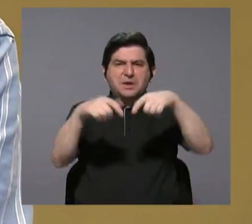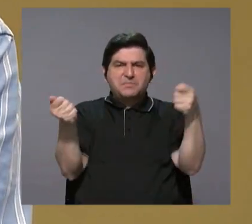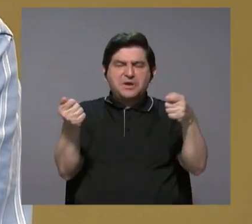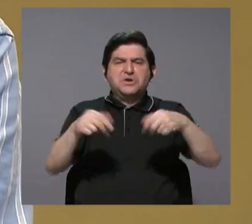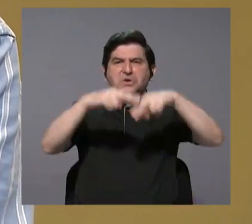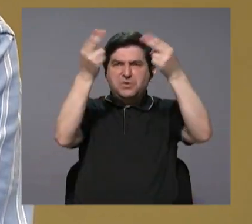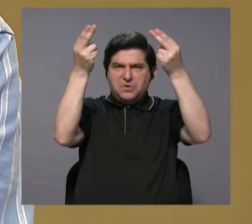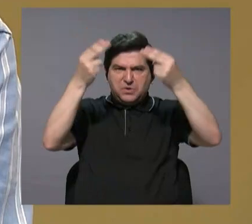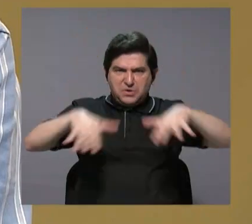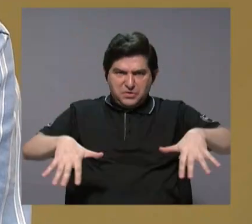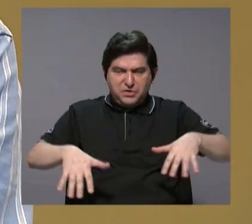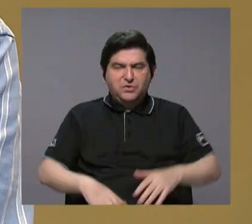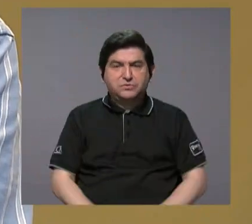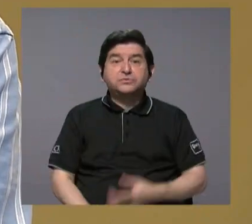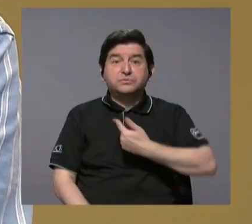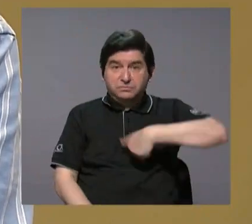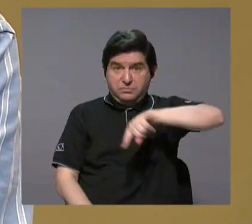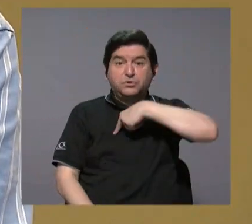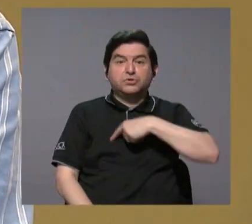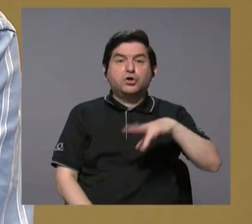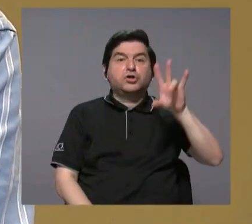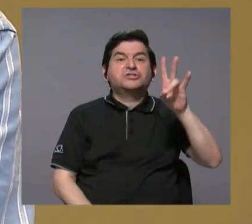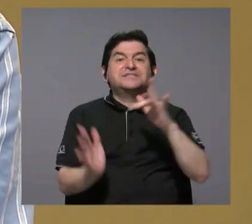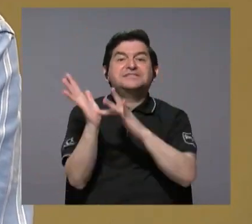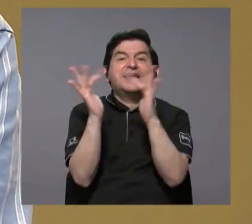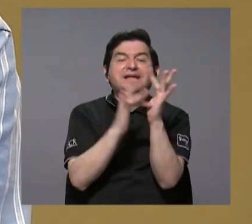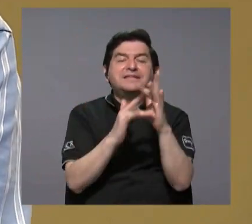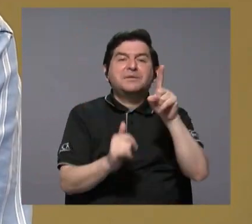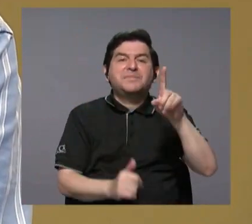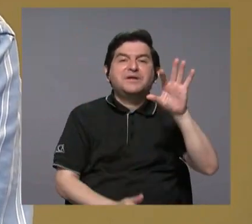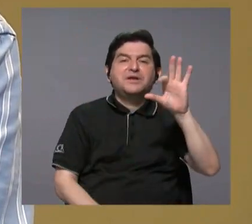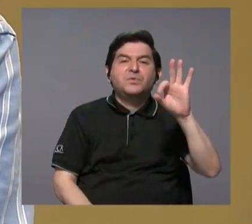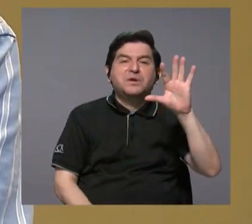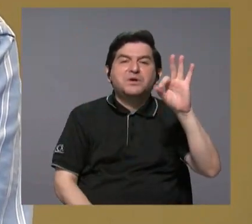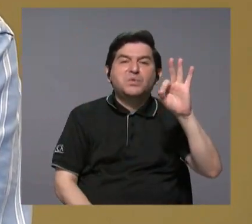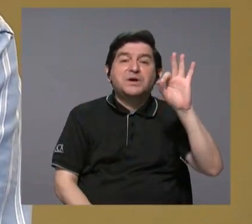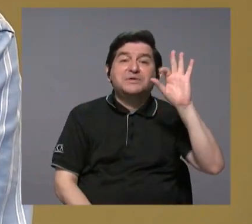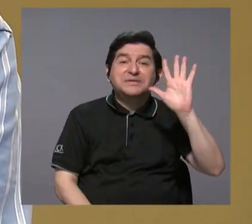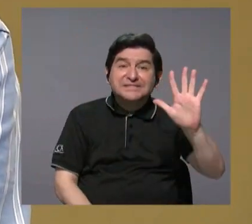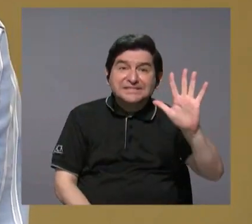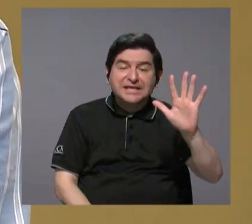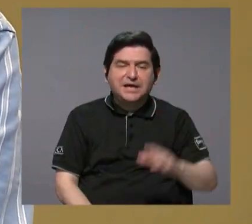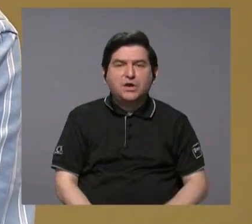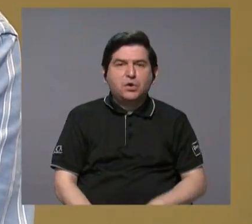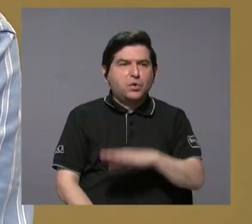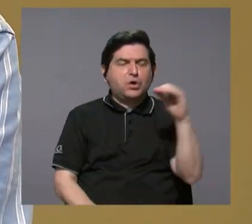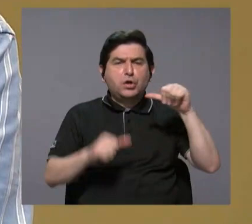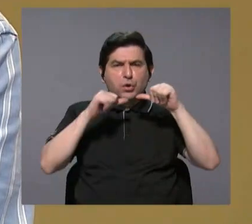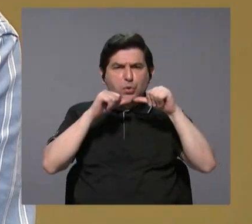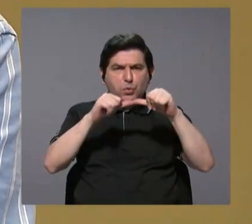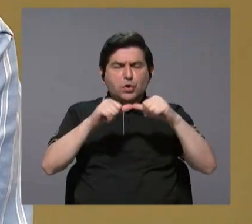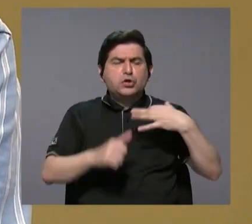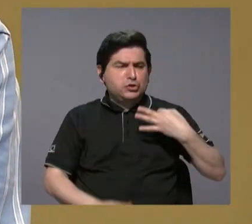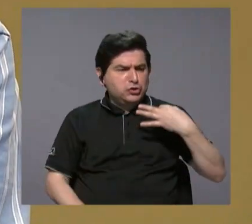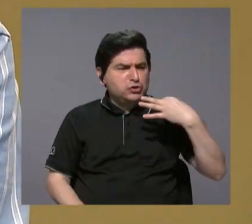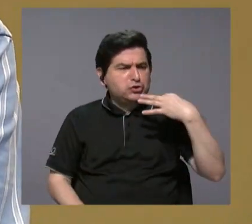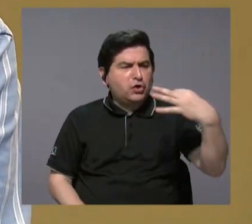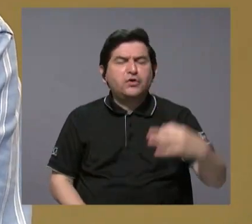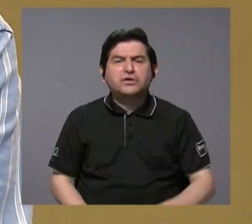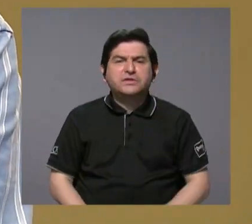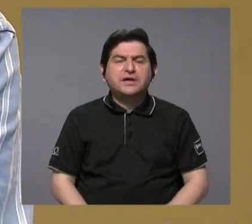línea en internet. Nosotros el 7 de abril del 95 y así sucesivamente todos los días